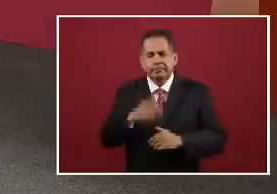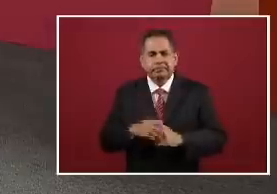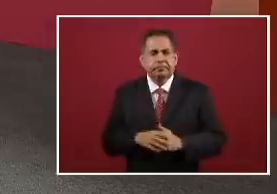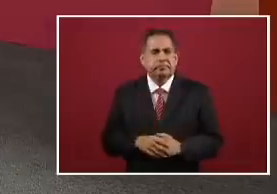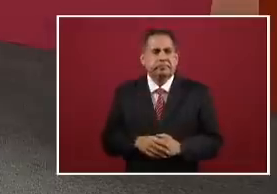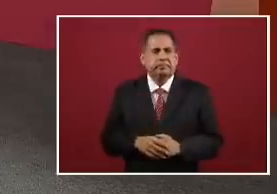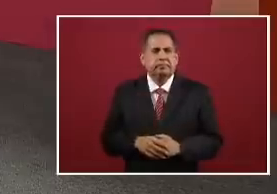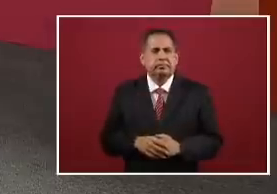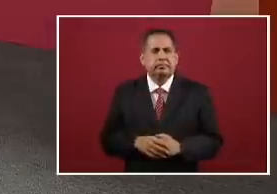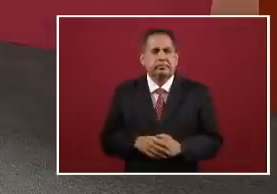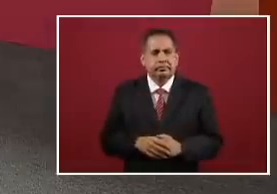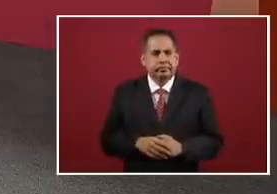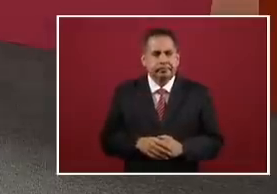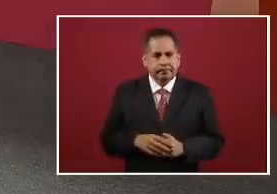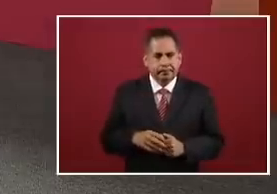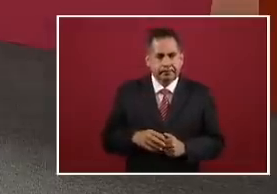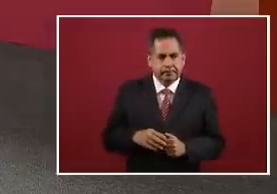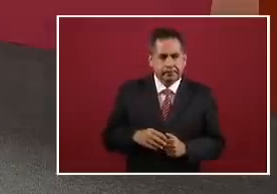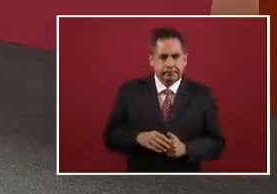porque si así,